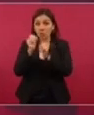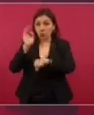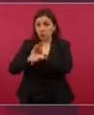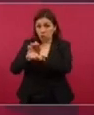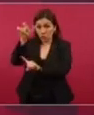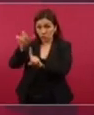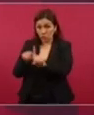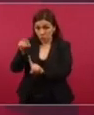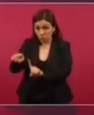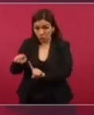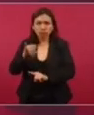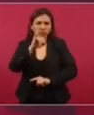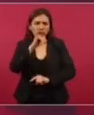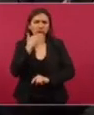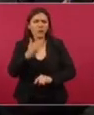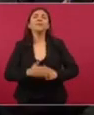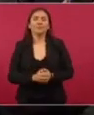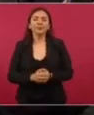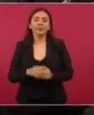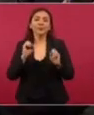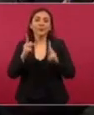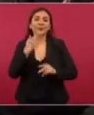Sí.